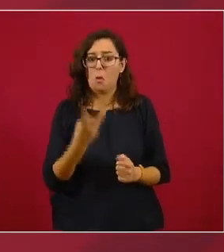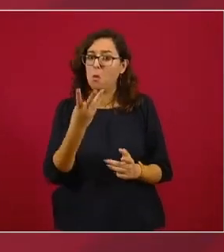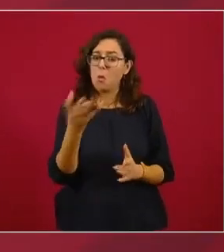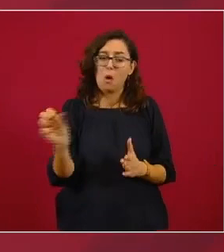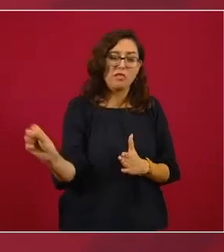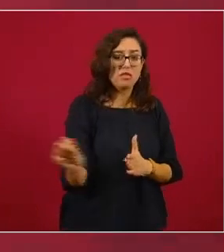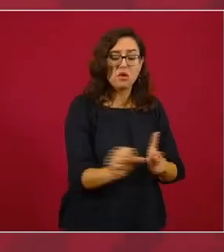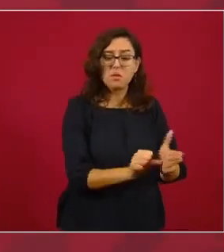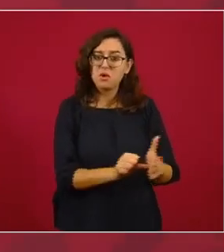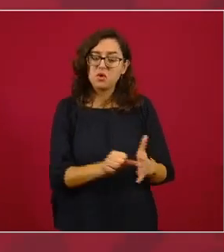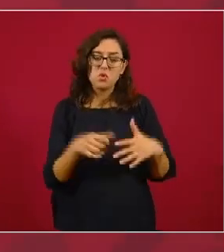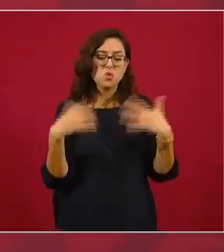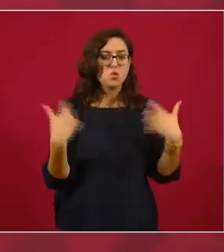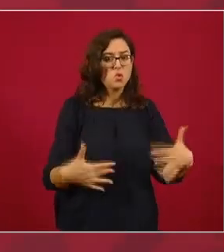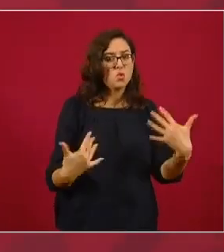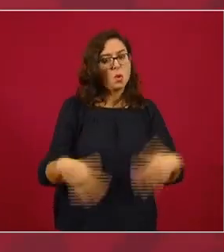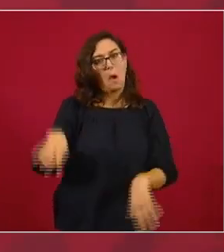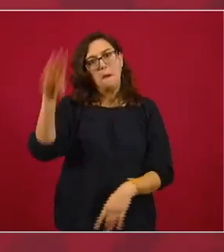formamos,